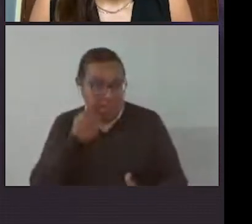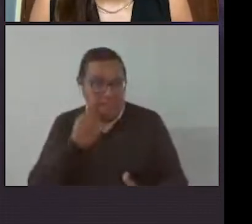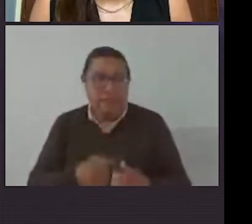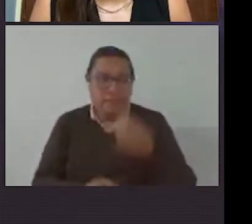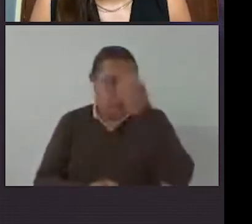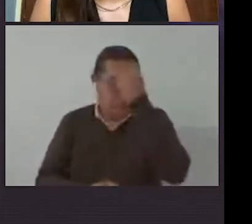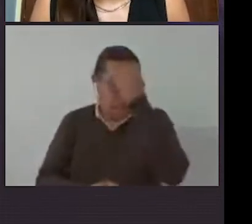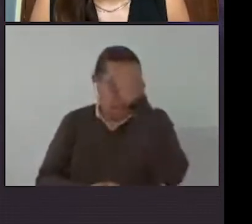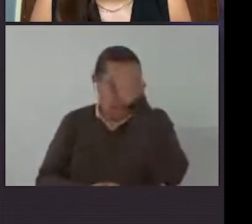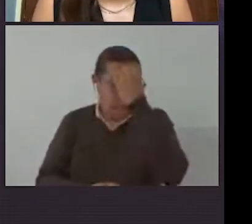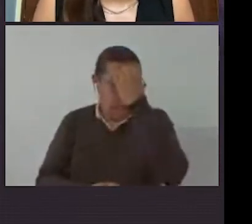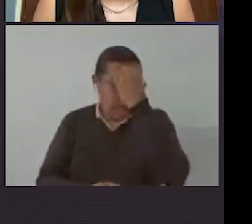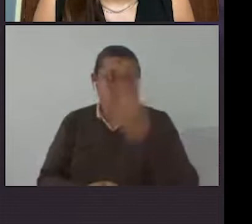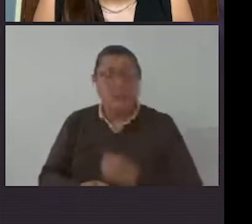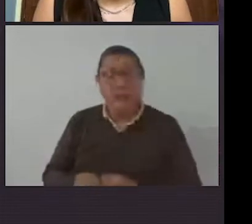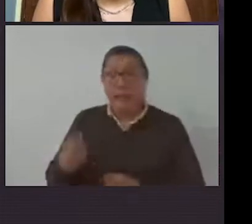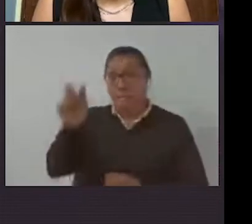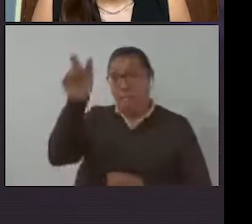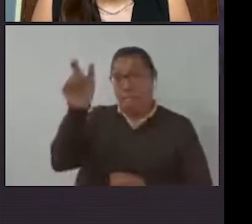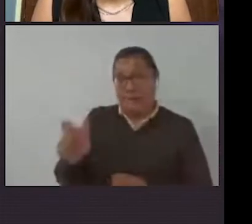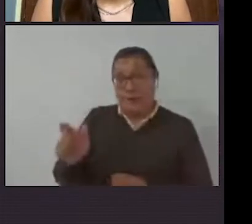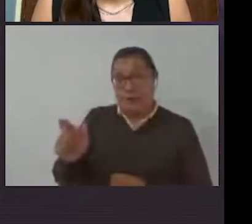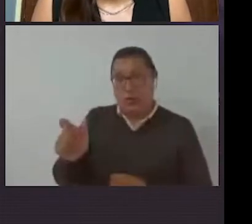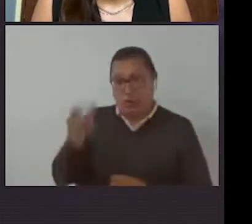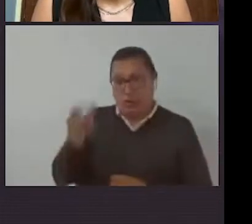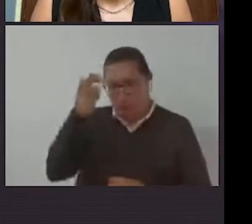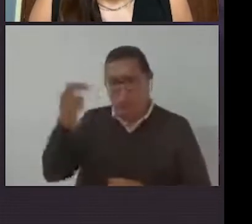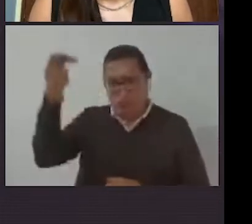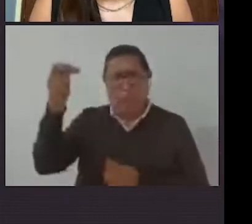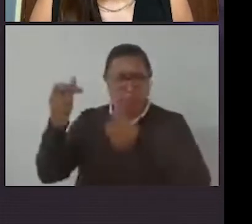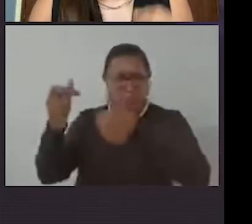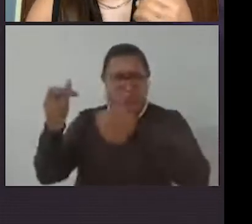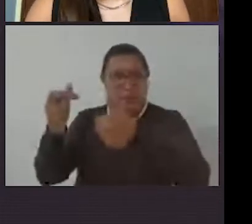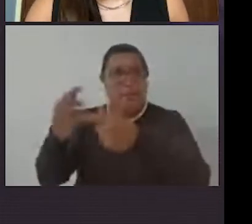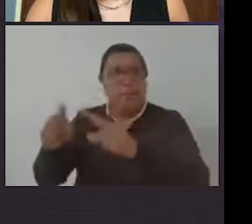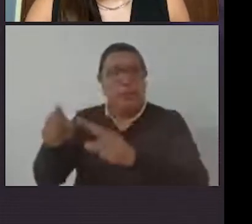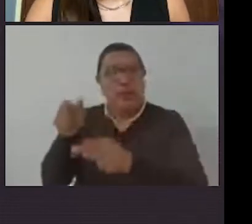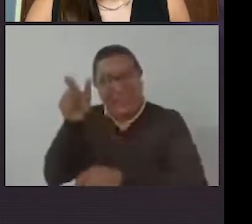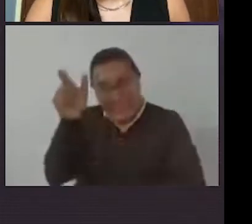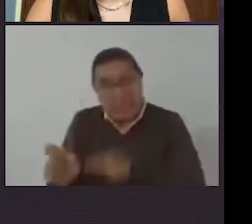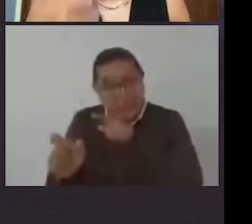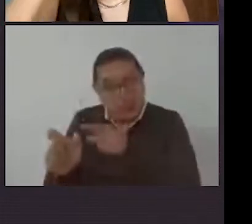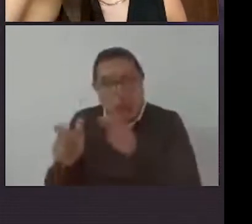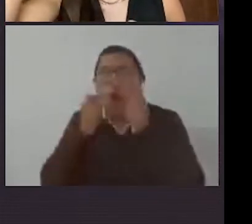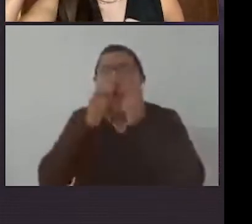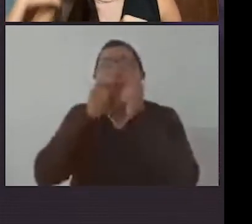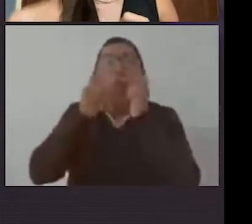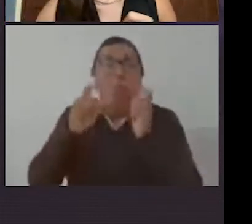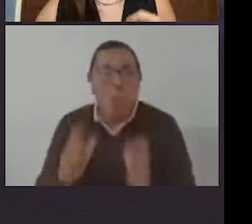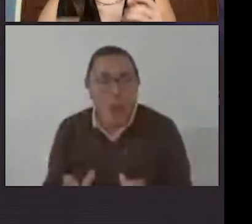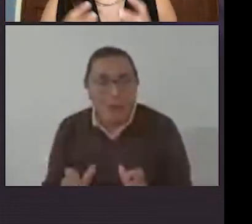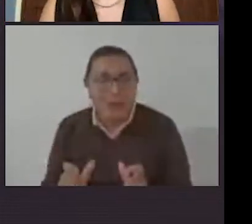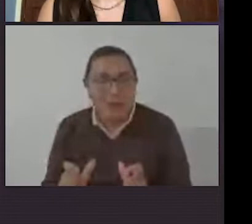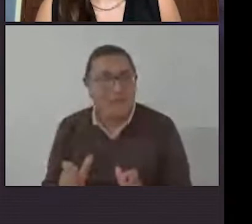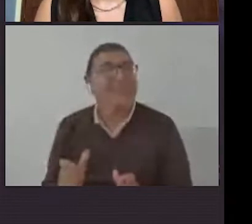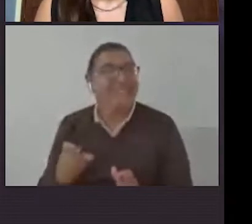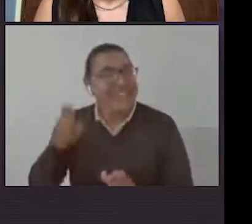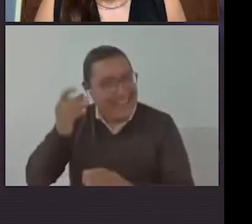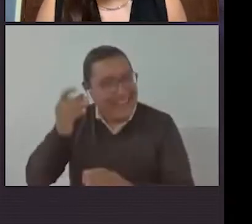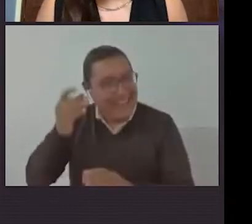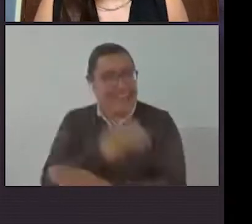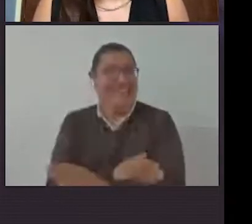humano antes que un gran desarrollador. Entonces, el día de hoy les voy a compartir una de las